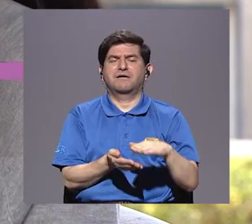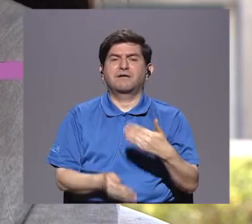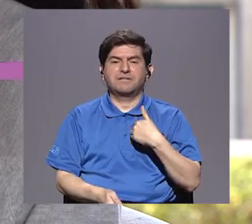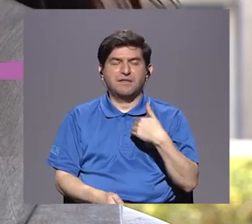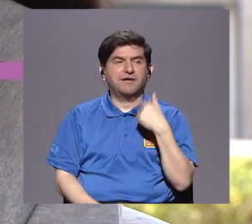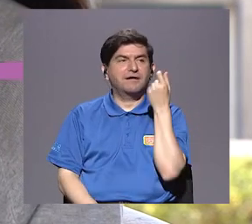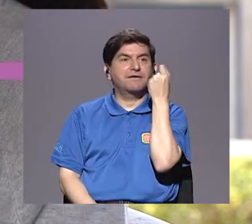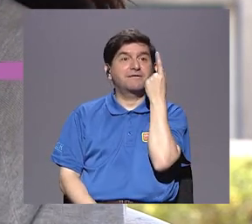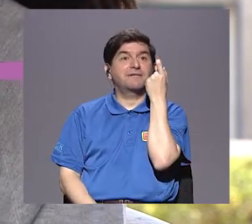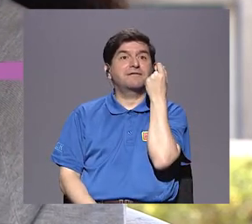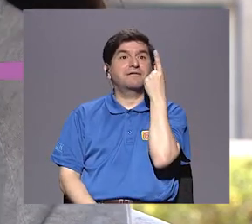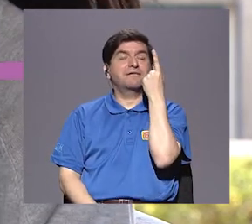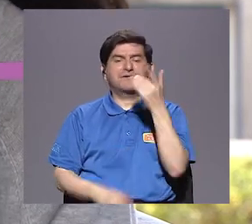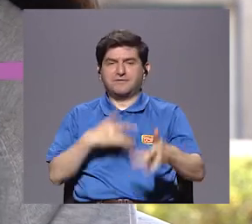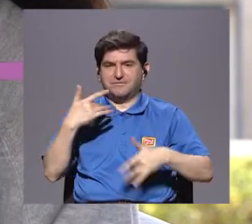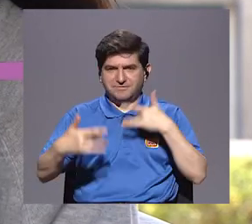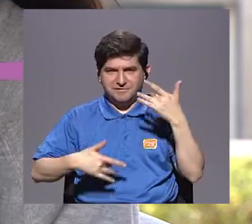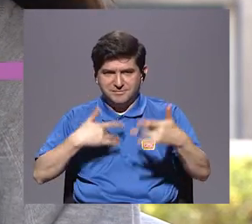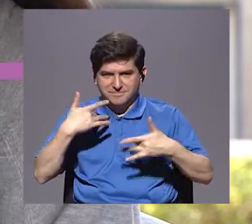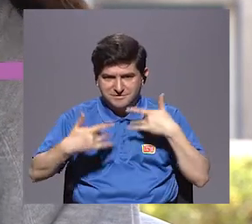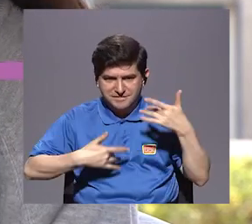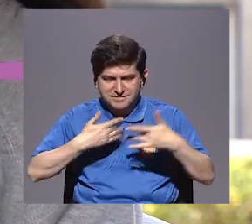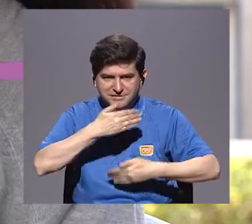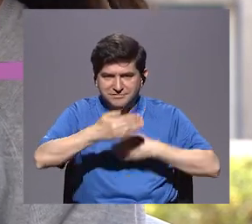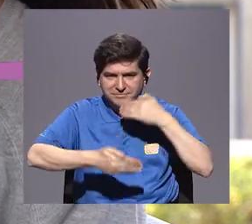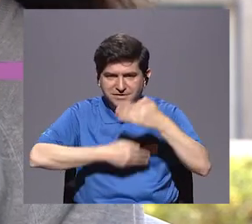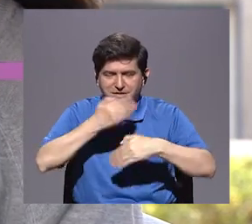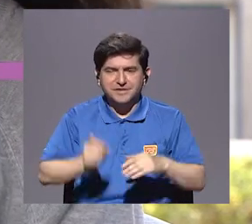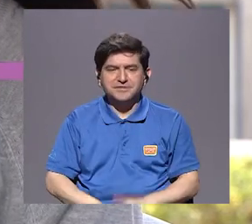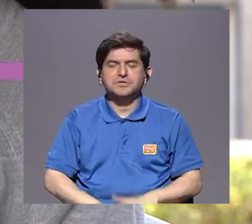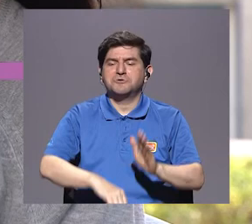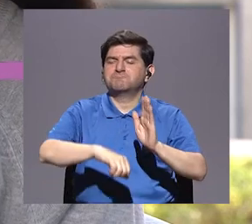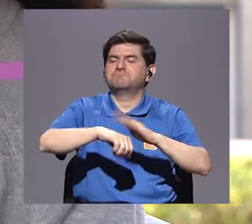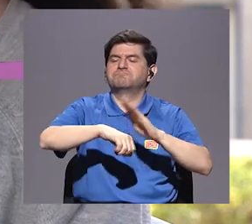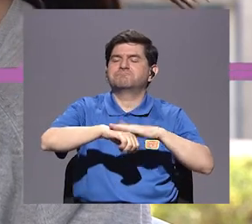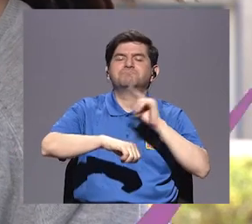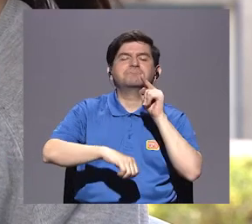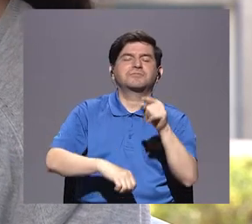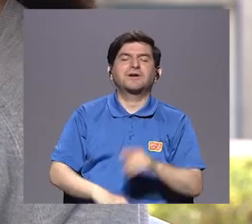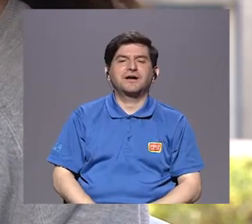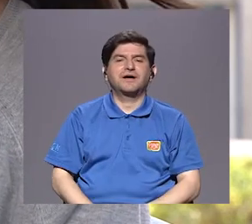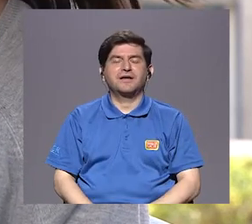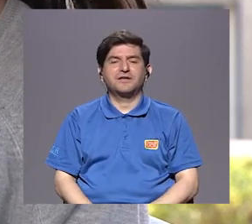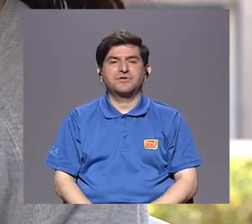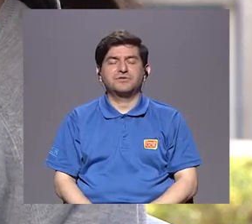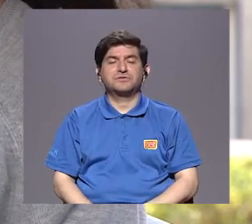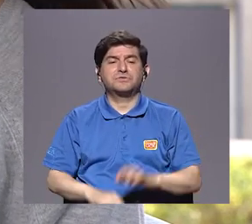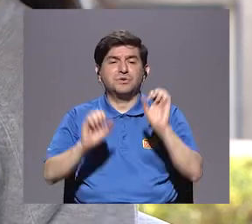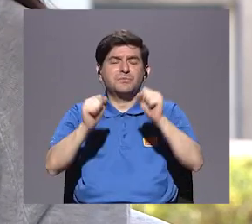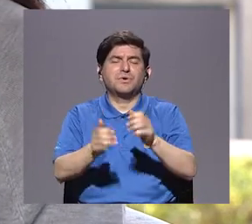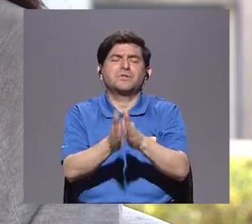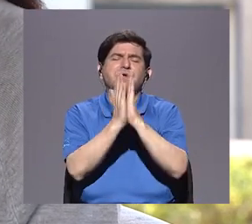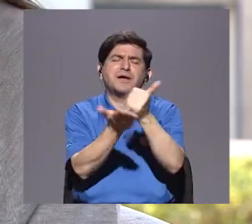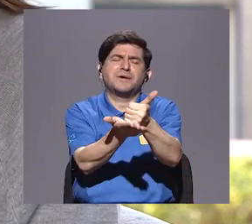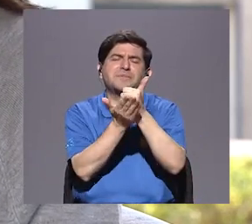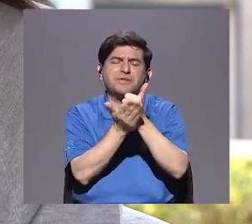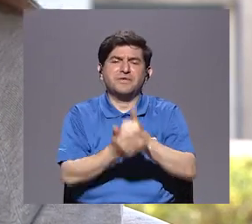tener un entendimiento, una sensibilización que los va a permitir extender la mano o